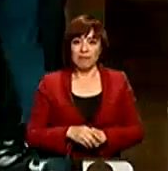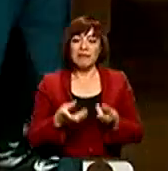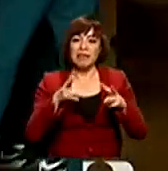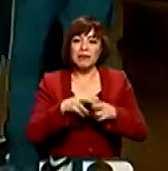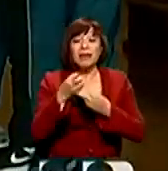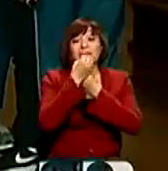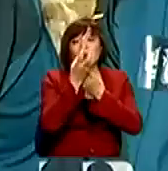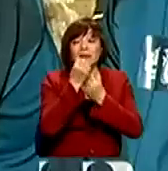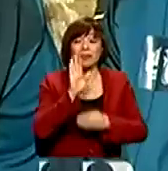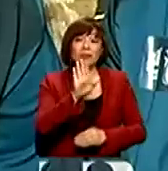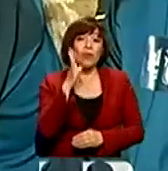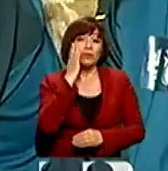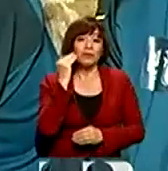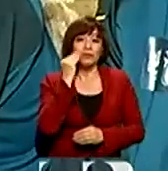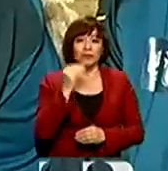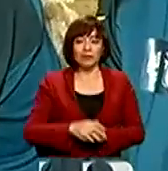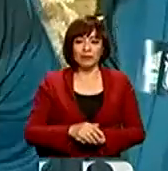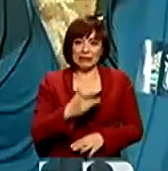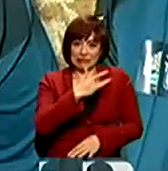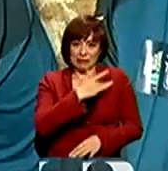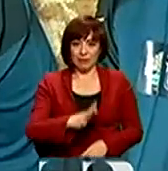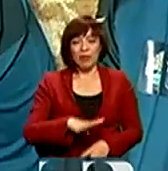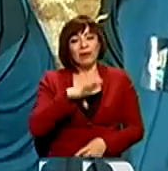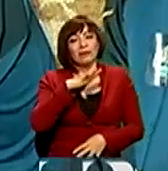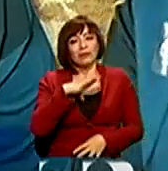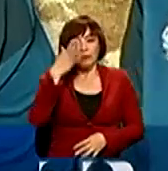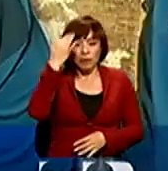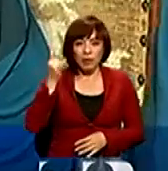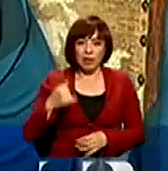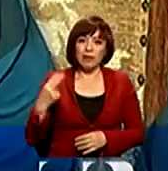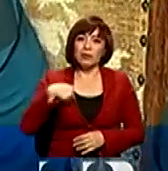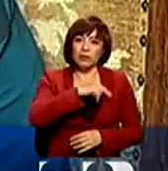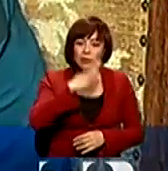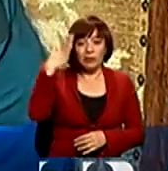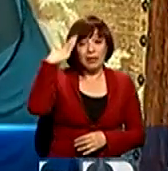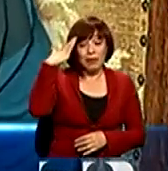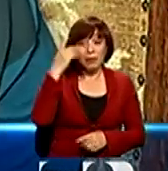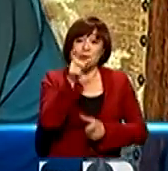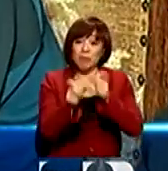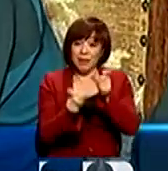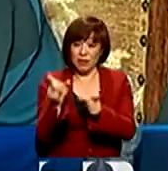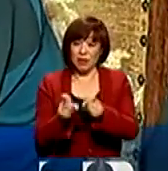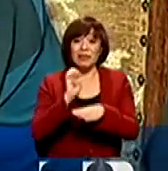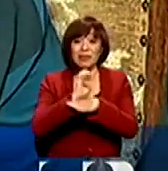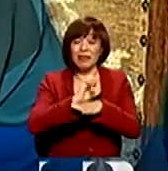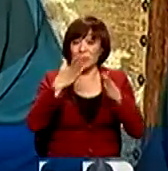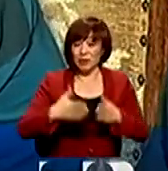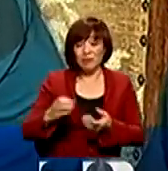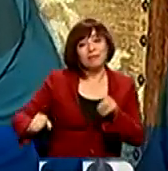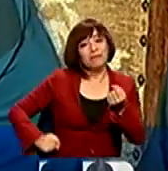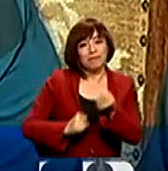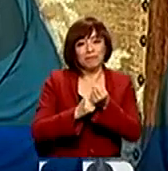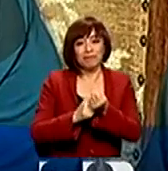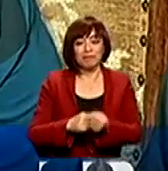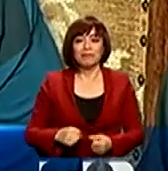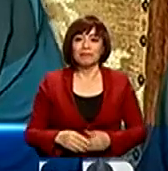contar sus experiencias. Nos enorgullece porque detrás de nosotros hay un público, el Ecuador, apoyándonos.